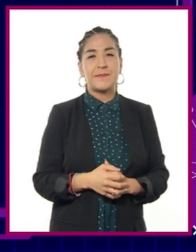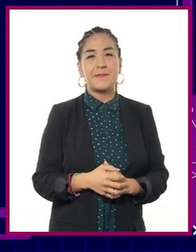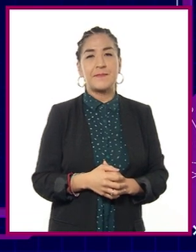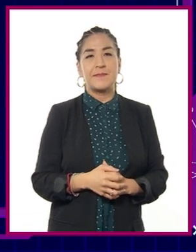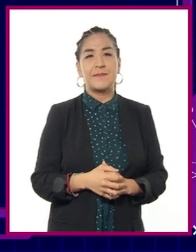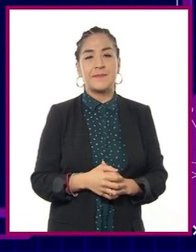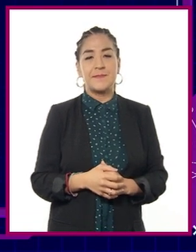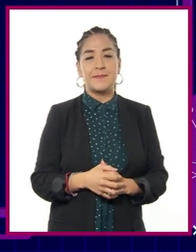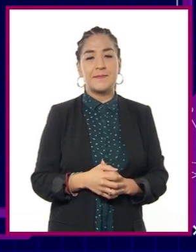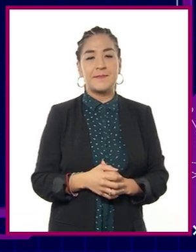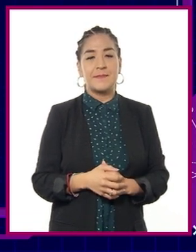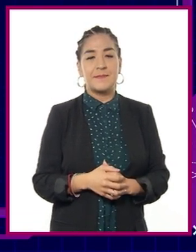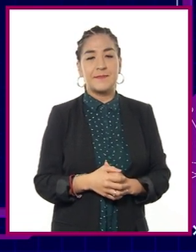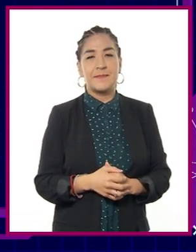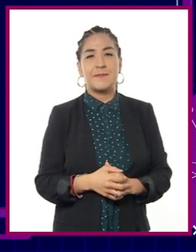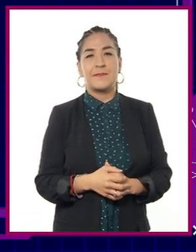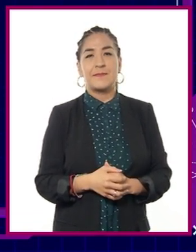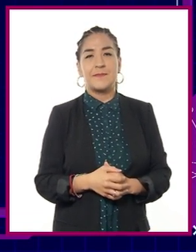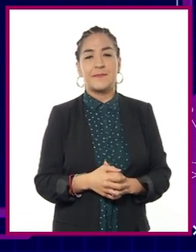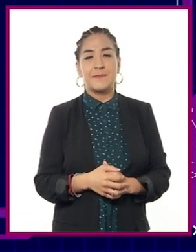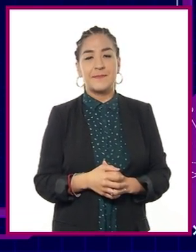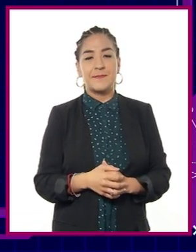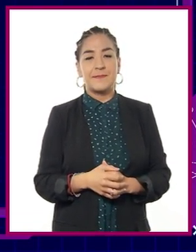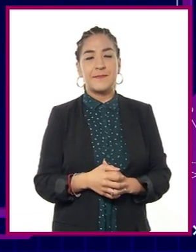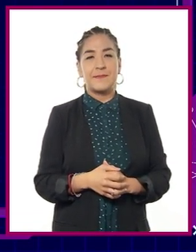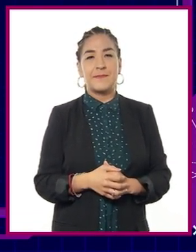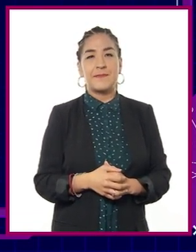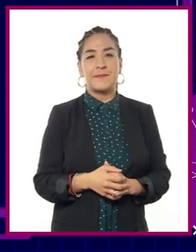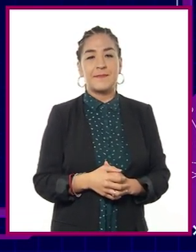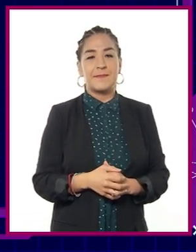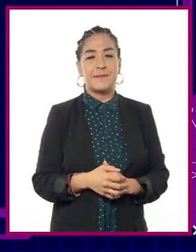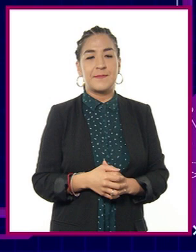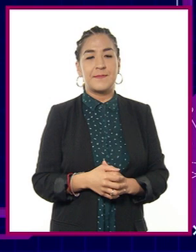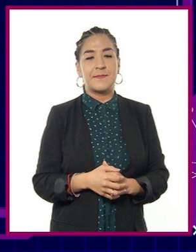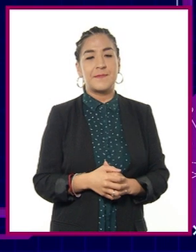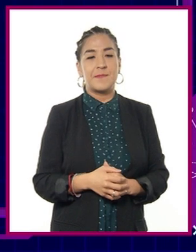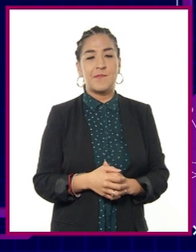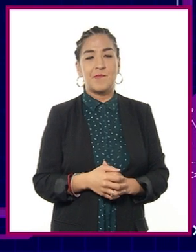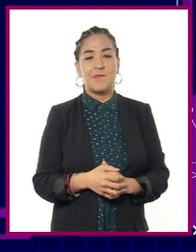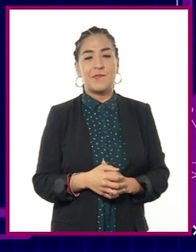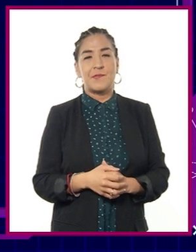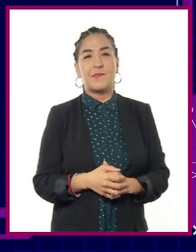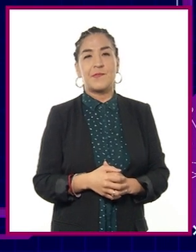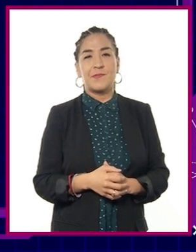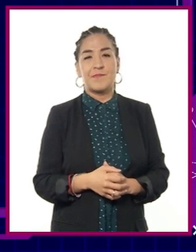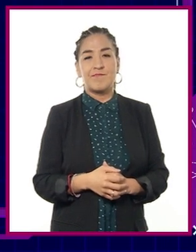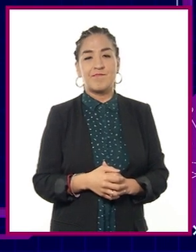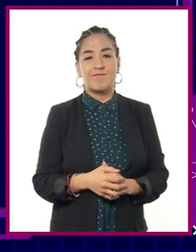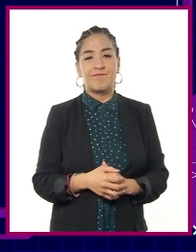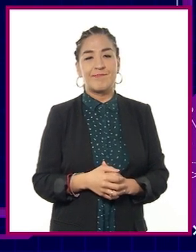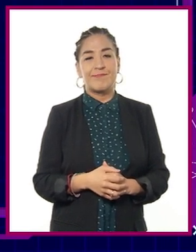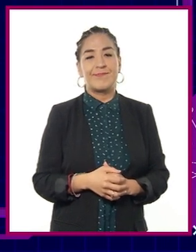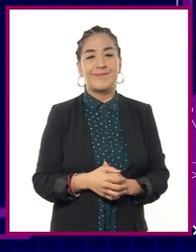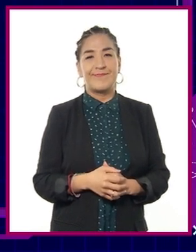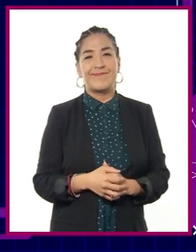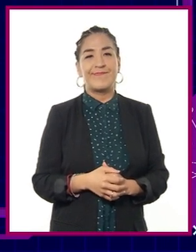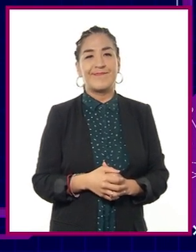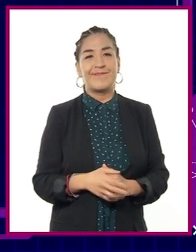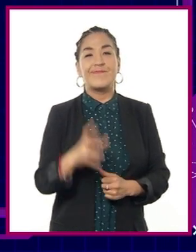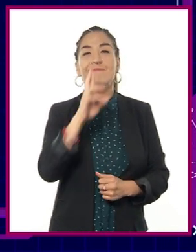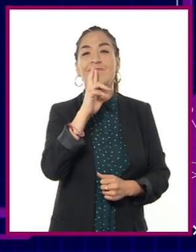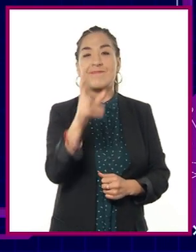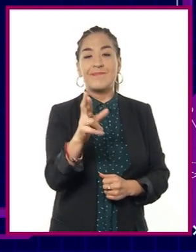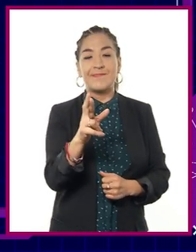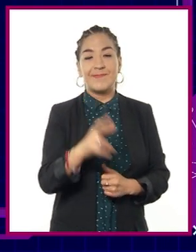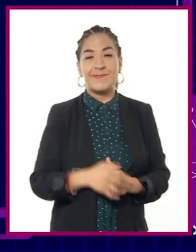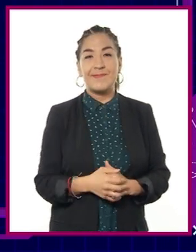es perpendicular a la recta tangente en el punto donde toca la circunferencia? La